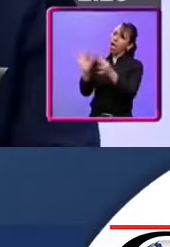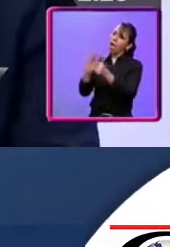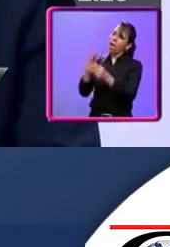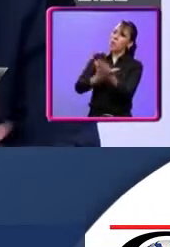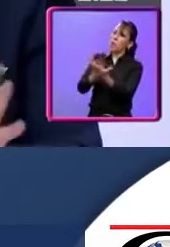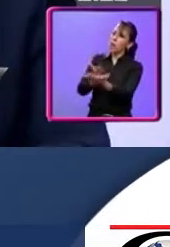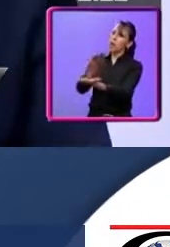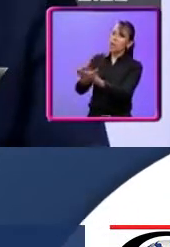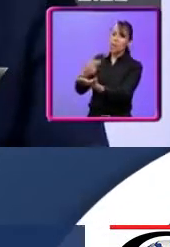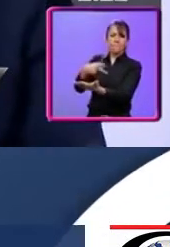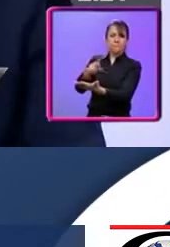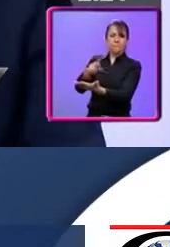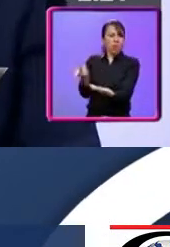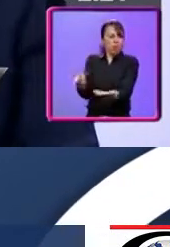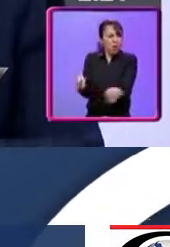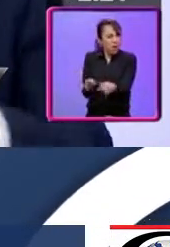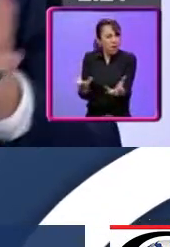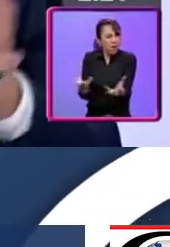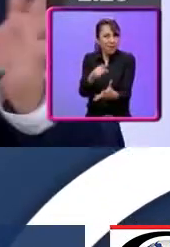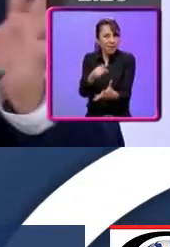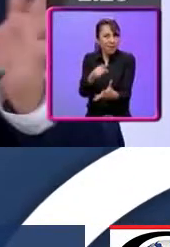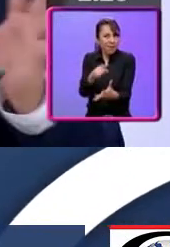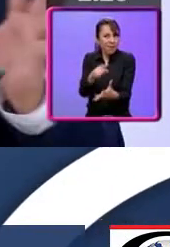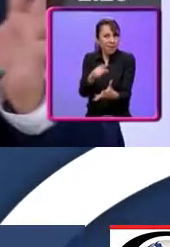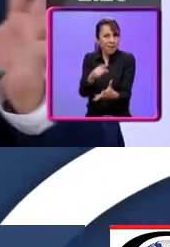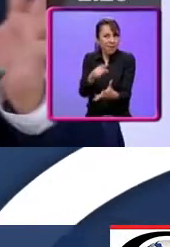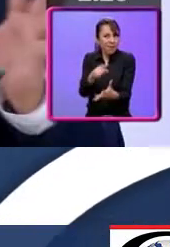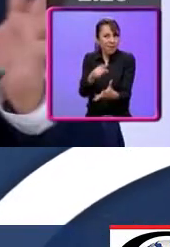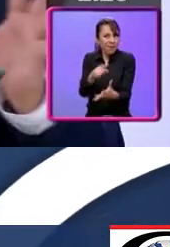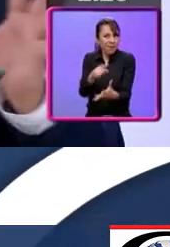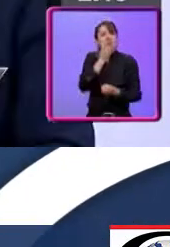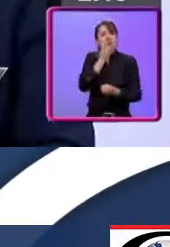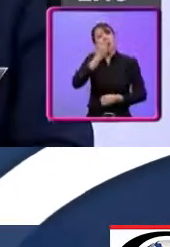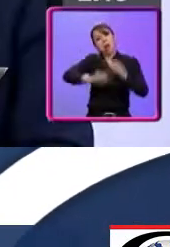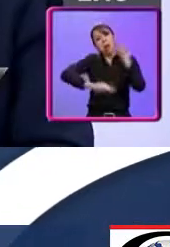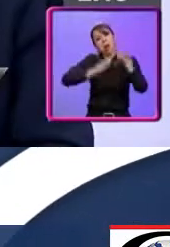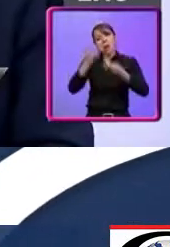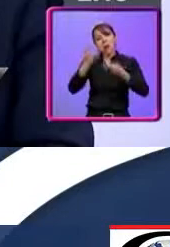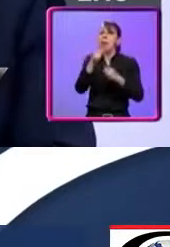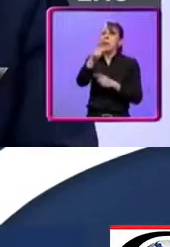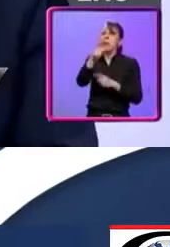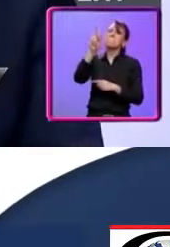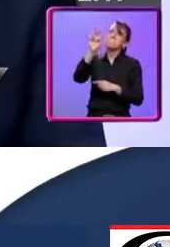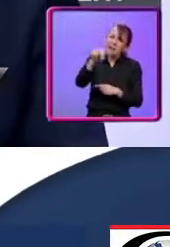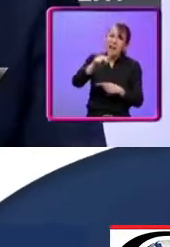la ruta Peña, la ruta de su primo. En el caso del PAN, ¿sí?